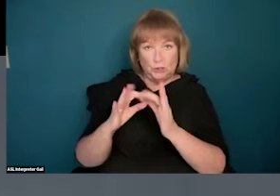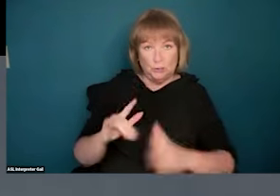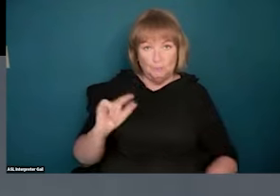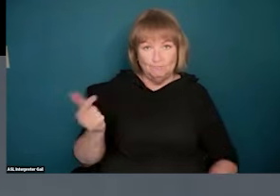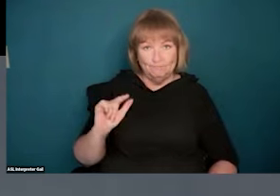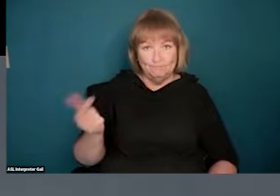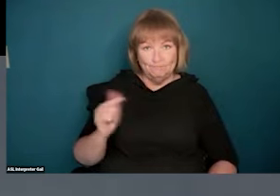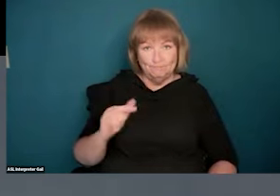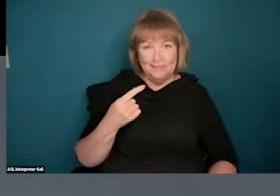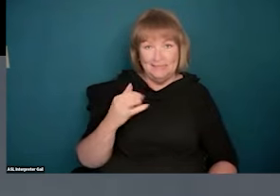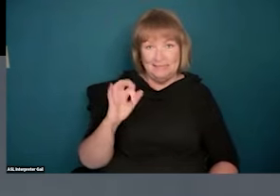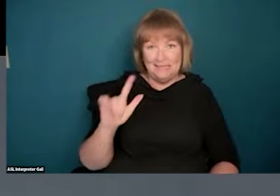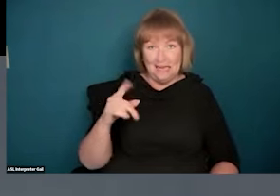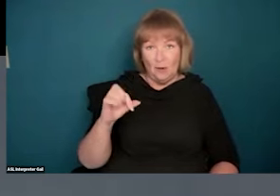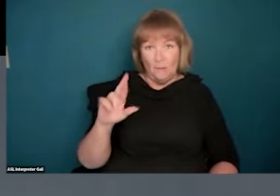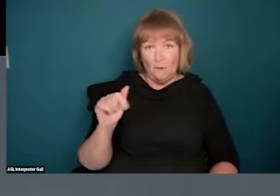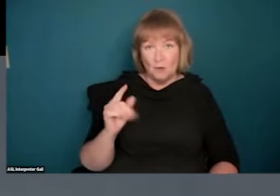tenemos disponibilidad de